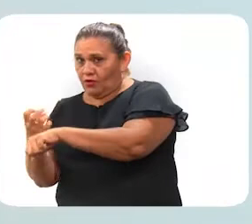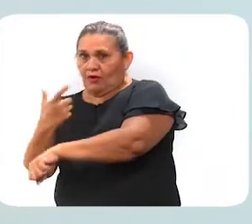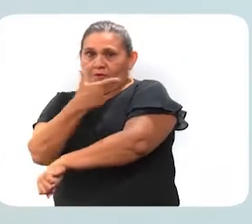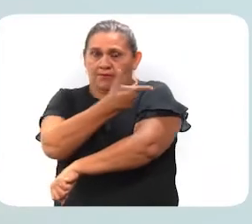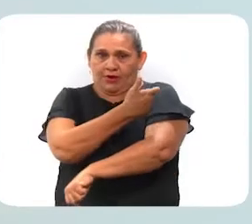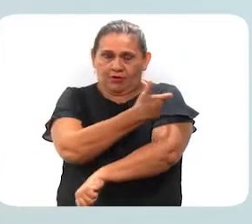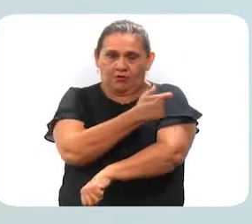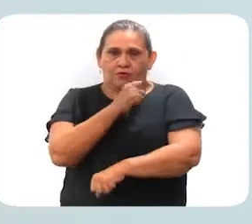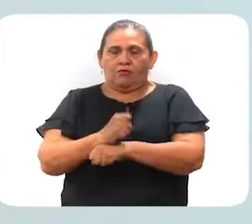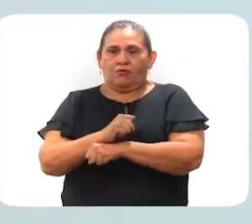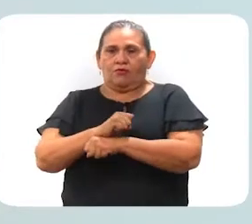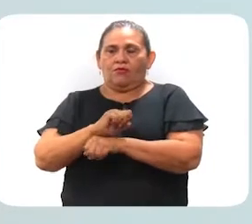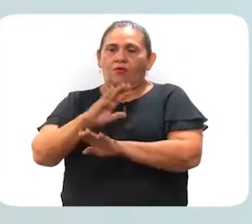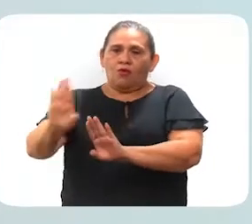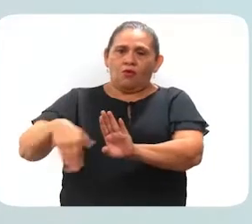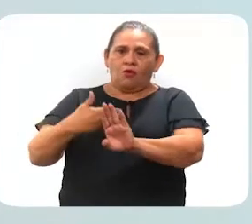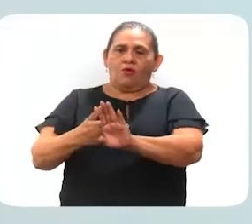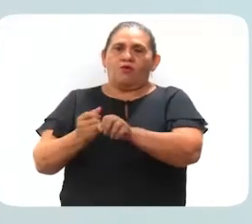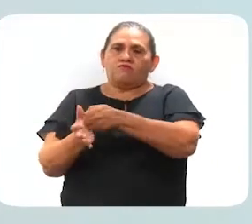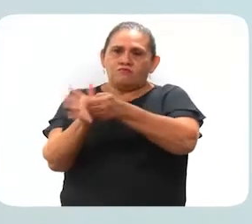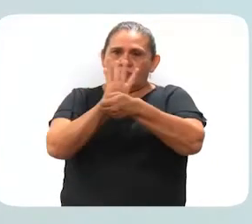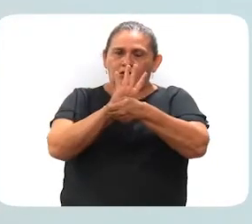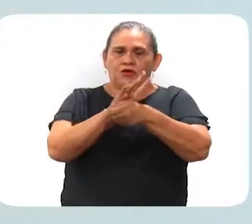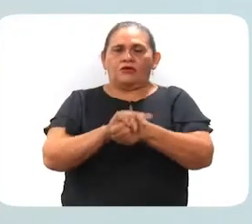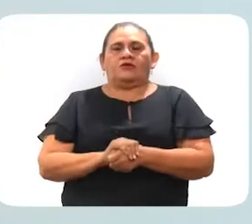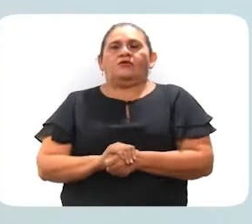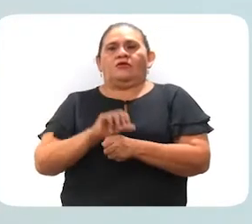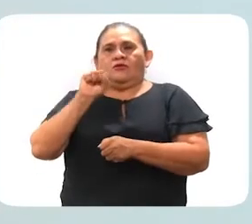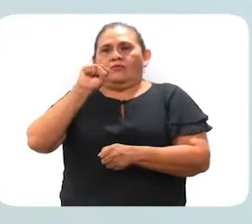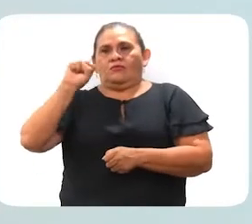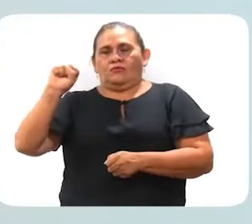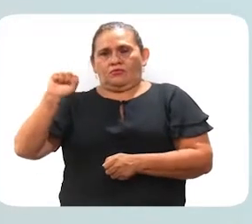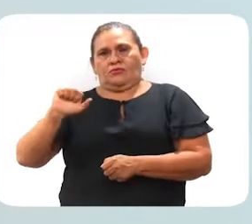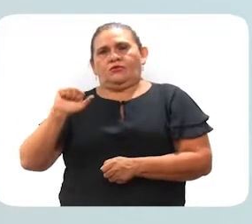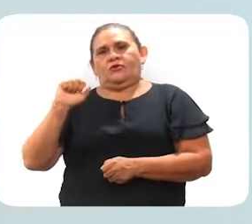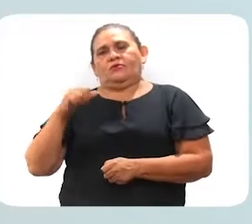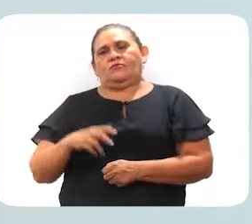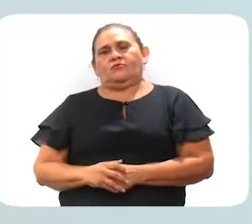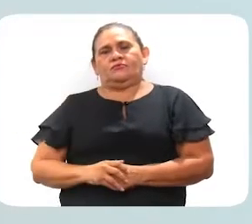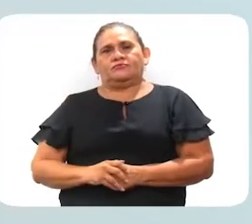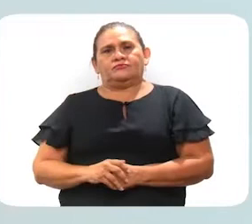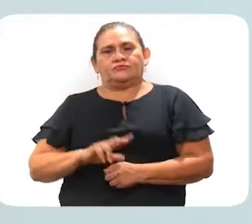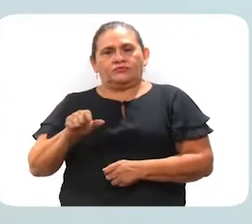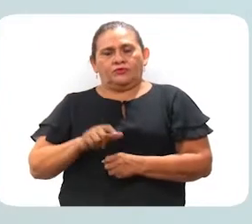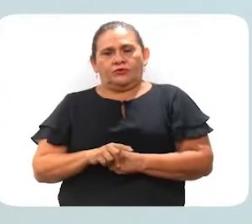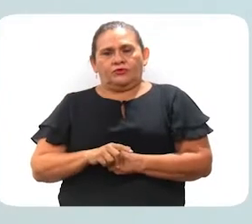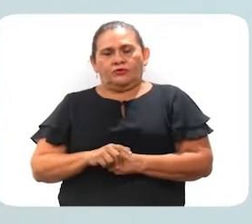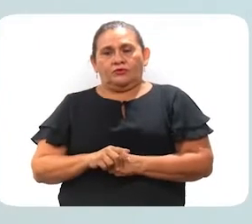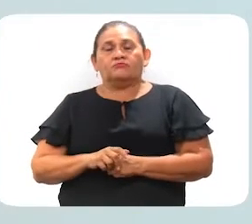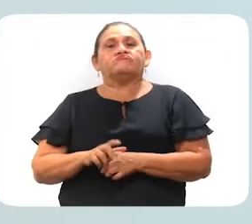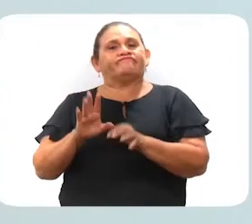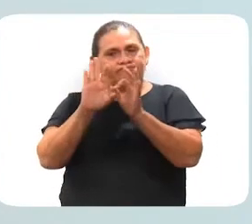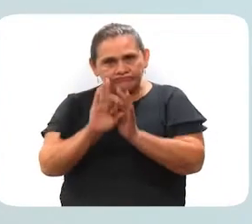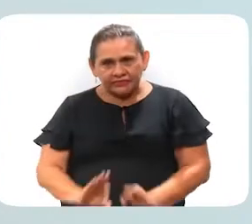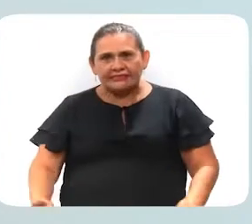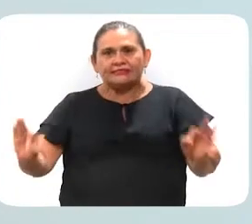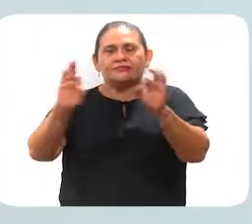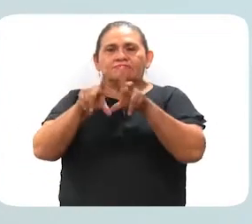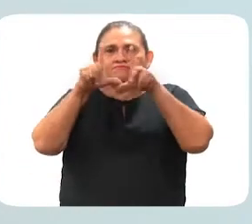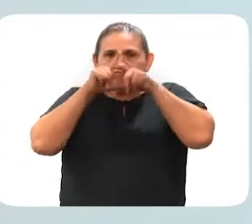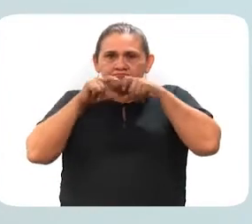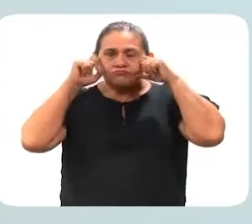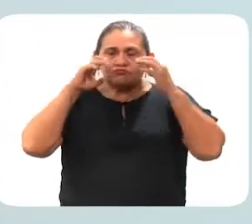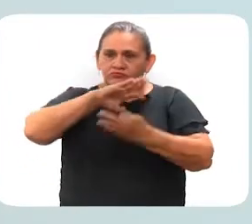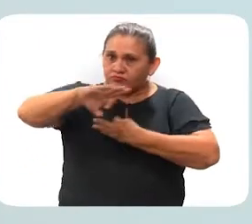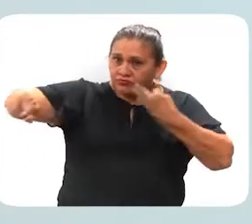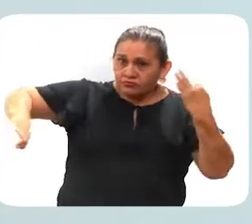de la vacuna contra el coronavirus, informó la Secretaría de Salud de Yucatán. Se reitera el uso obligatorio de cubrebocas para toda